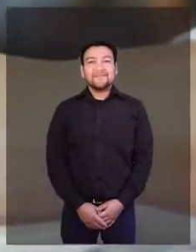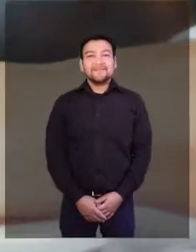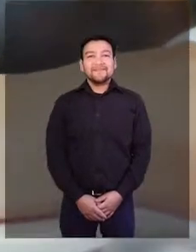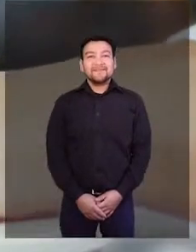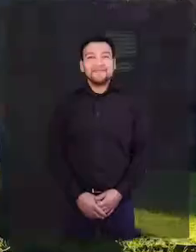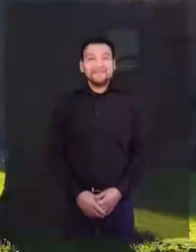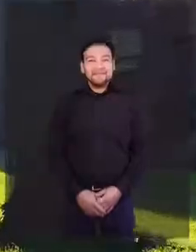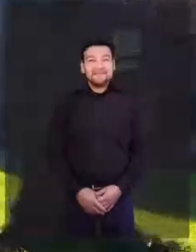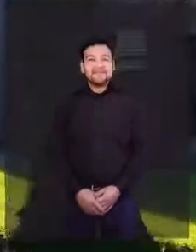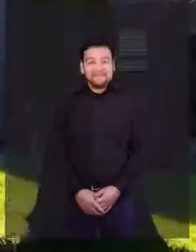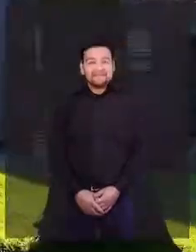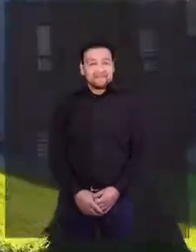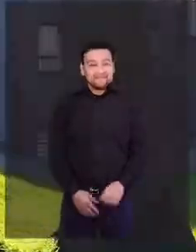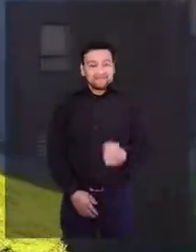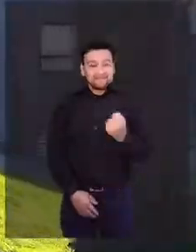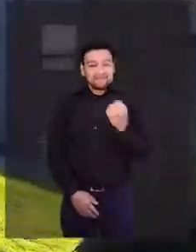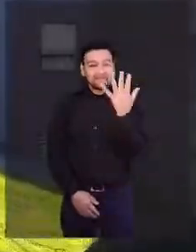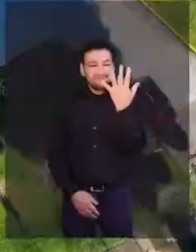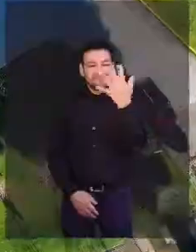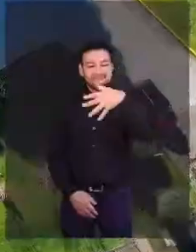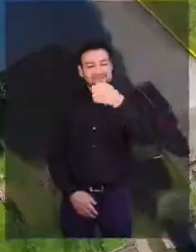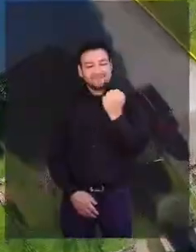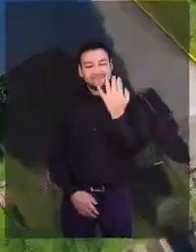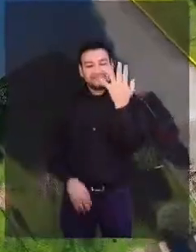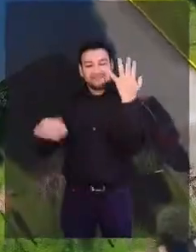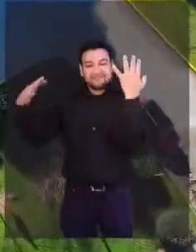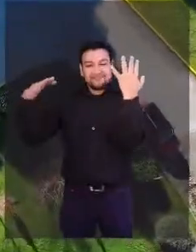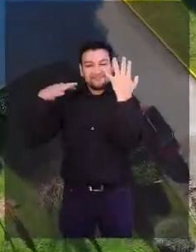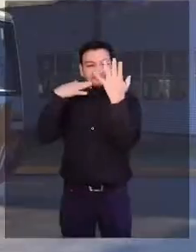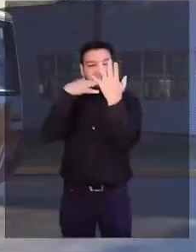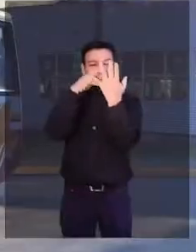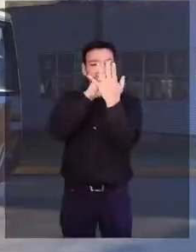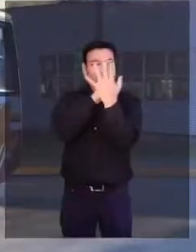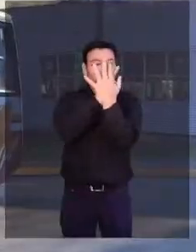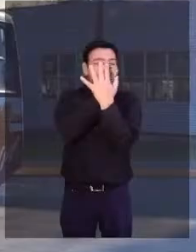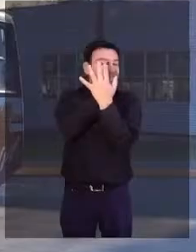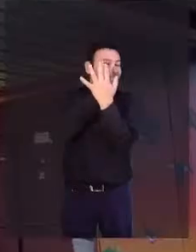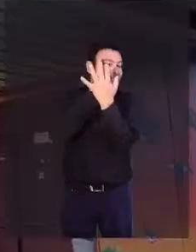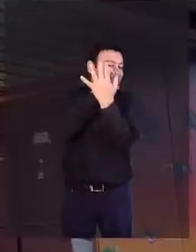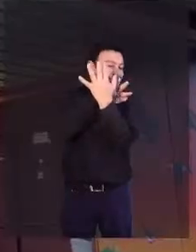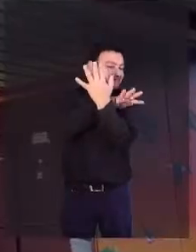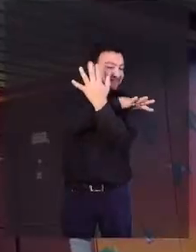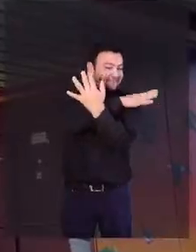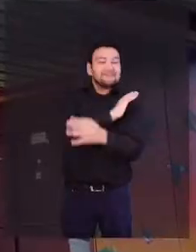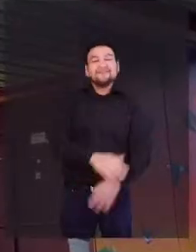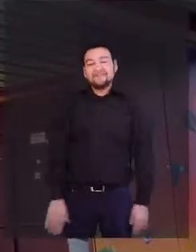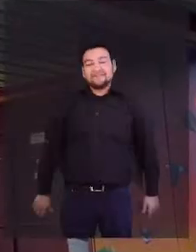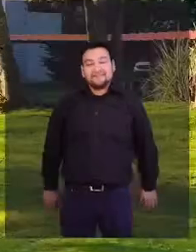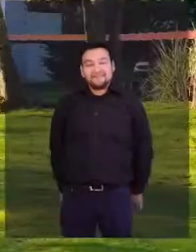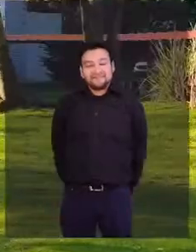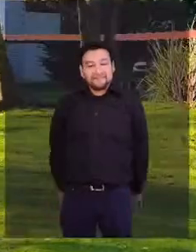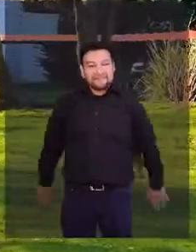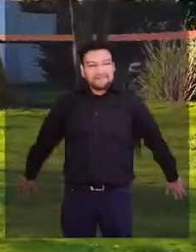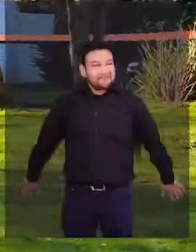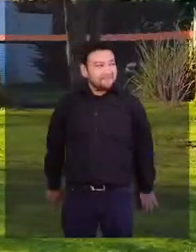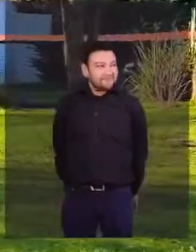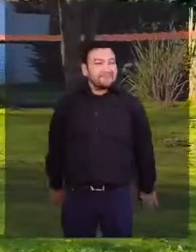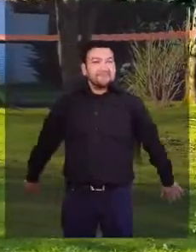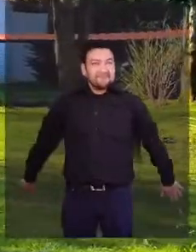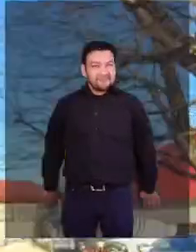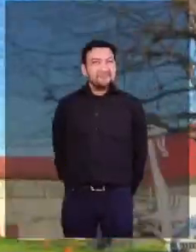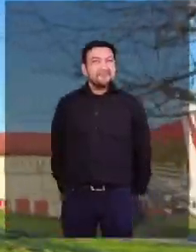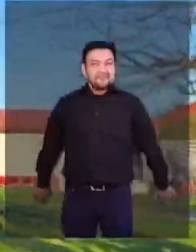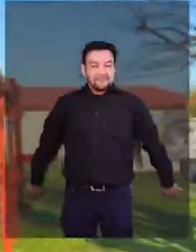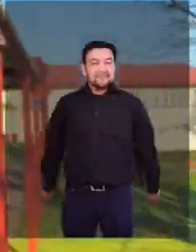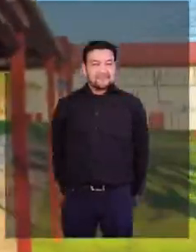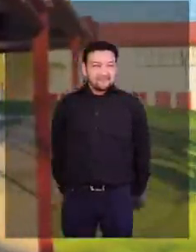En nuestras aulas fomentamos la pasión y la excelencia, cultivando habilidades y talentos. Lideramos en